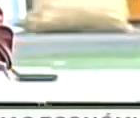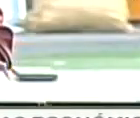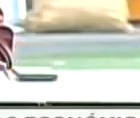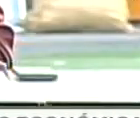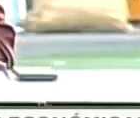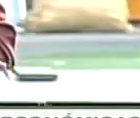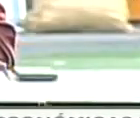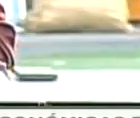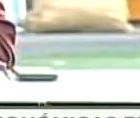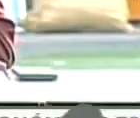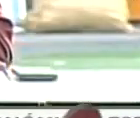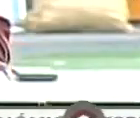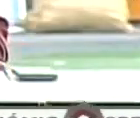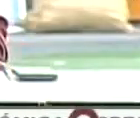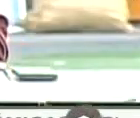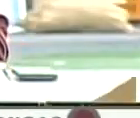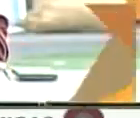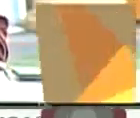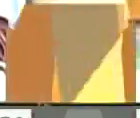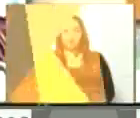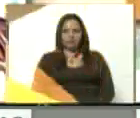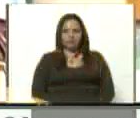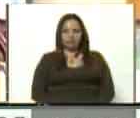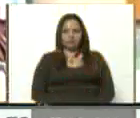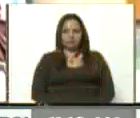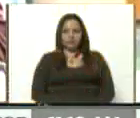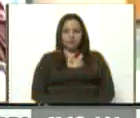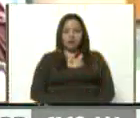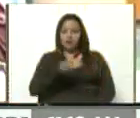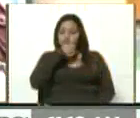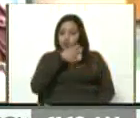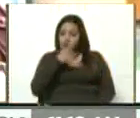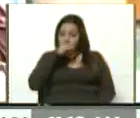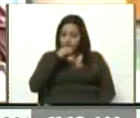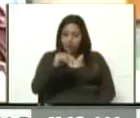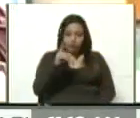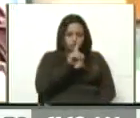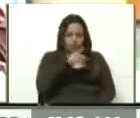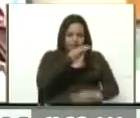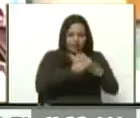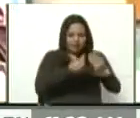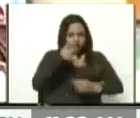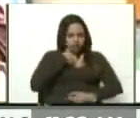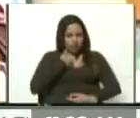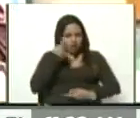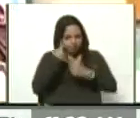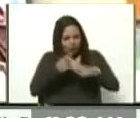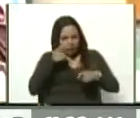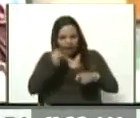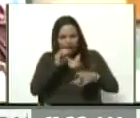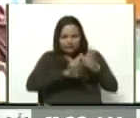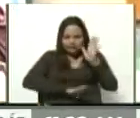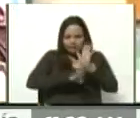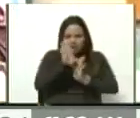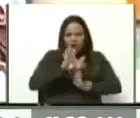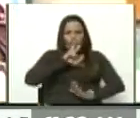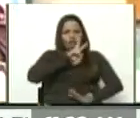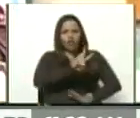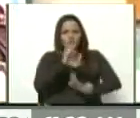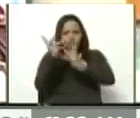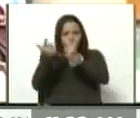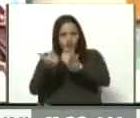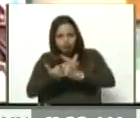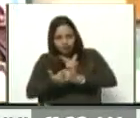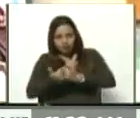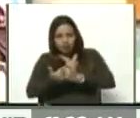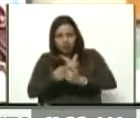buenas noticias. No me corresponde darlas a mí, pero tenemos un crecimiento de 2 dígitos